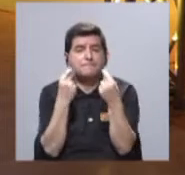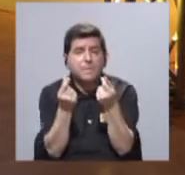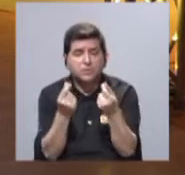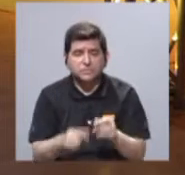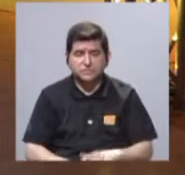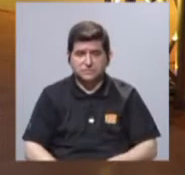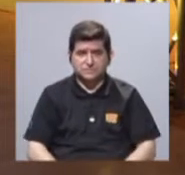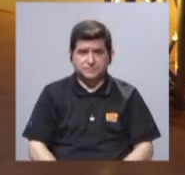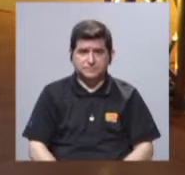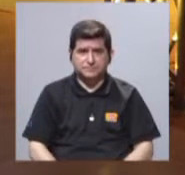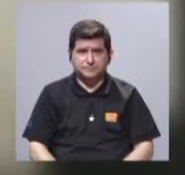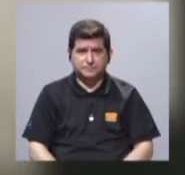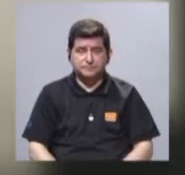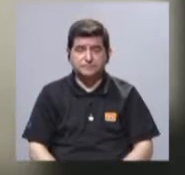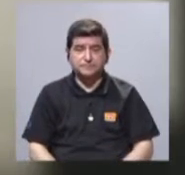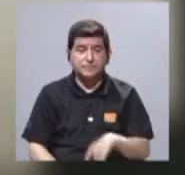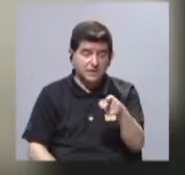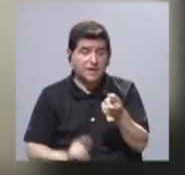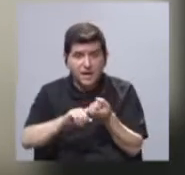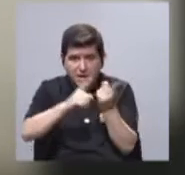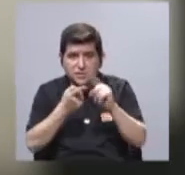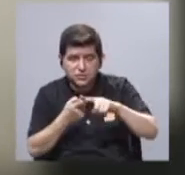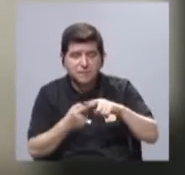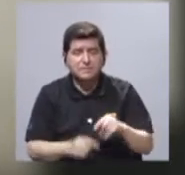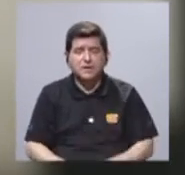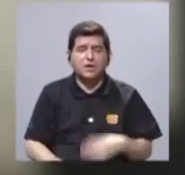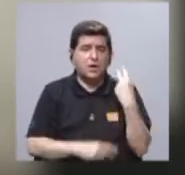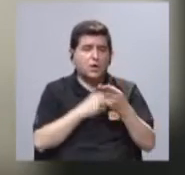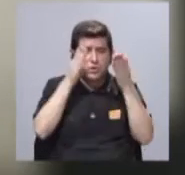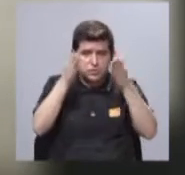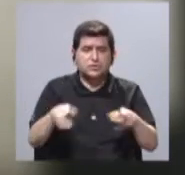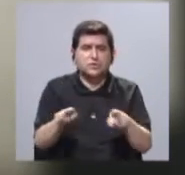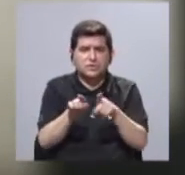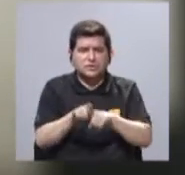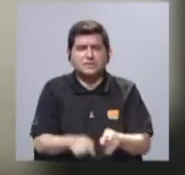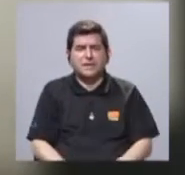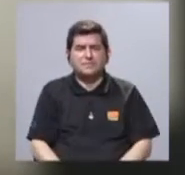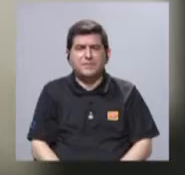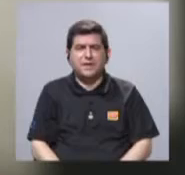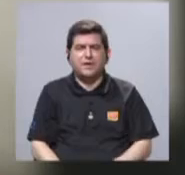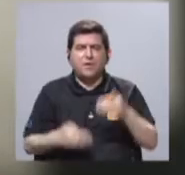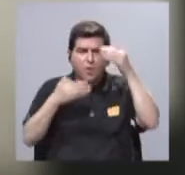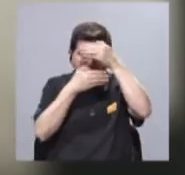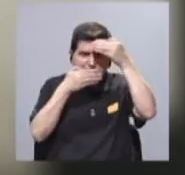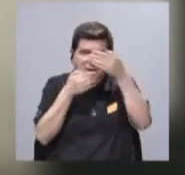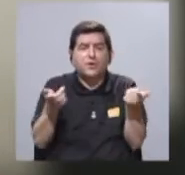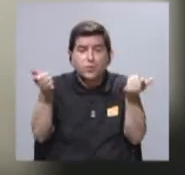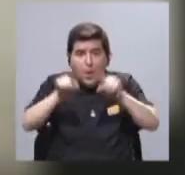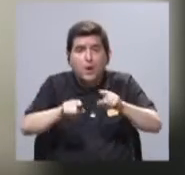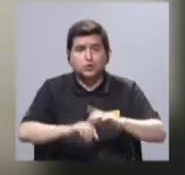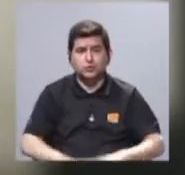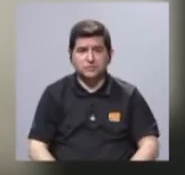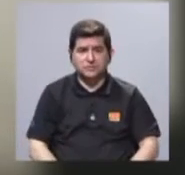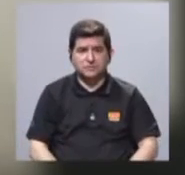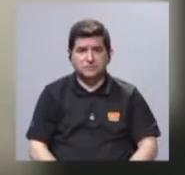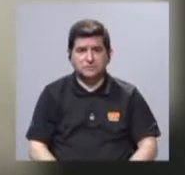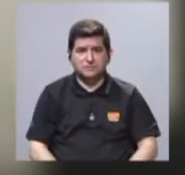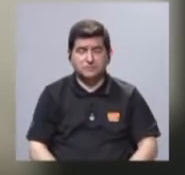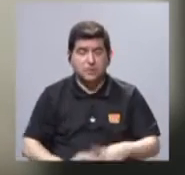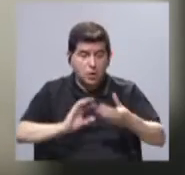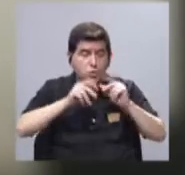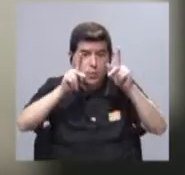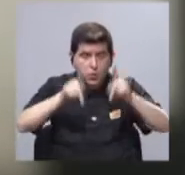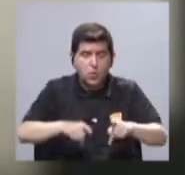antes y además son nuestros amigos son nuestros vecinos y pero nos pasa también con el agregado nos pasa con marruecos que tiene el